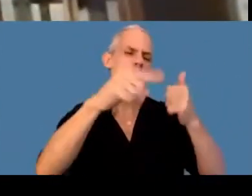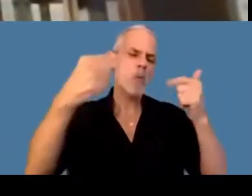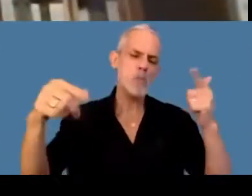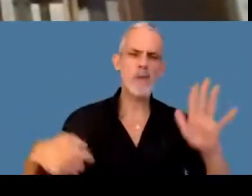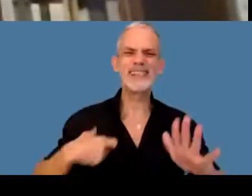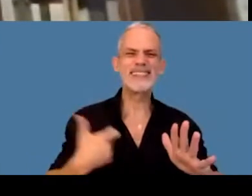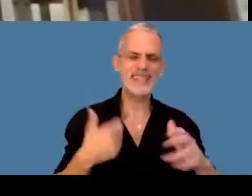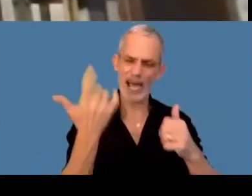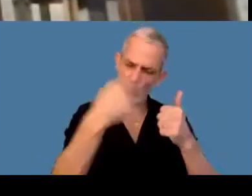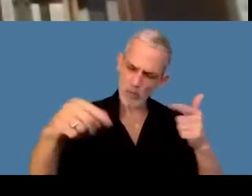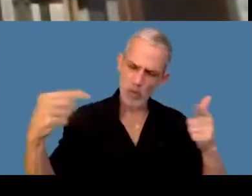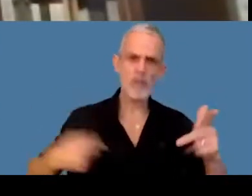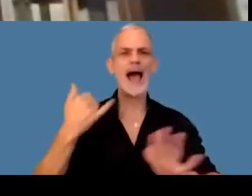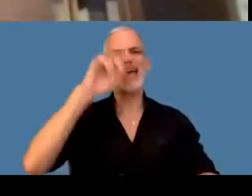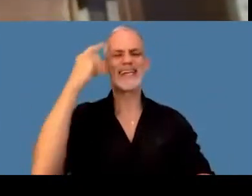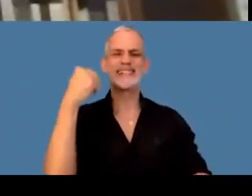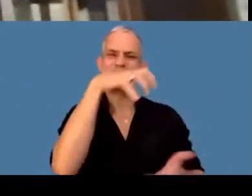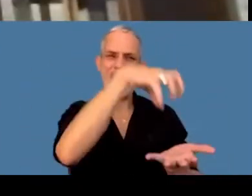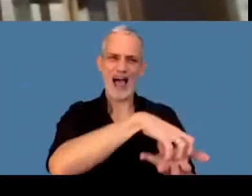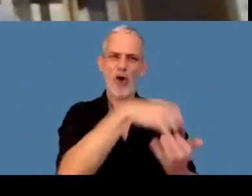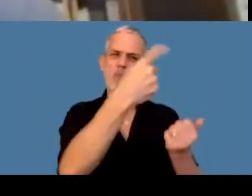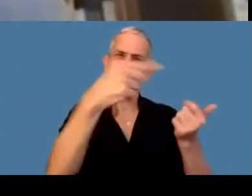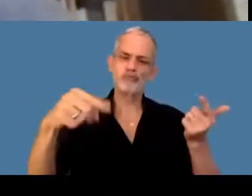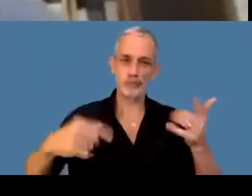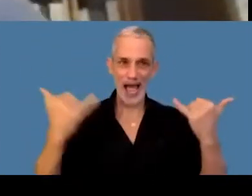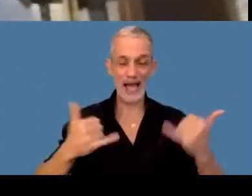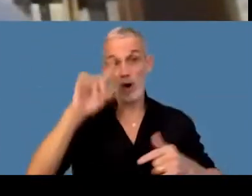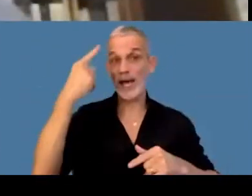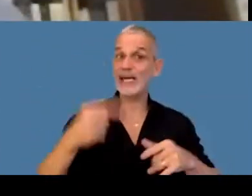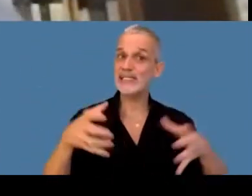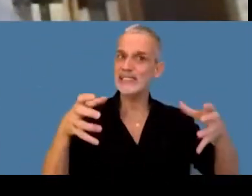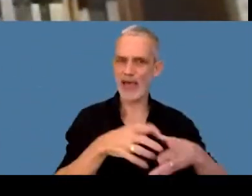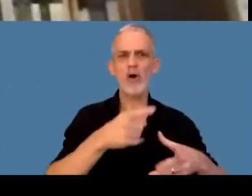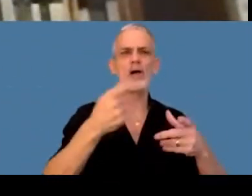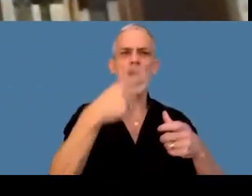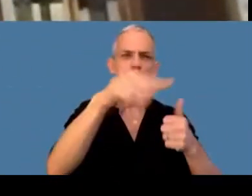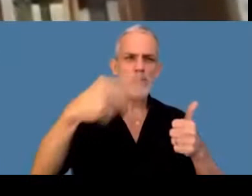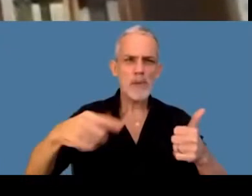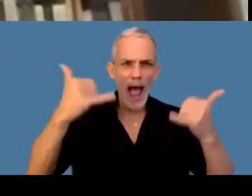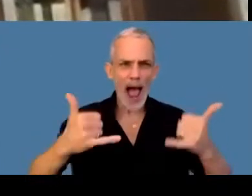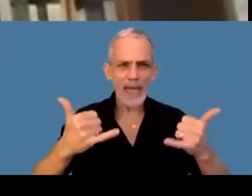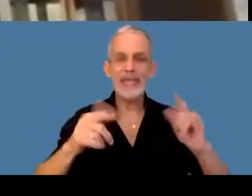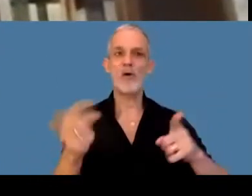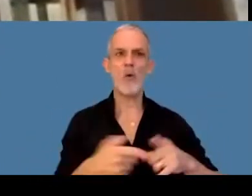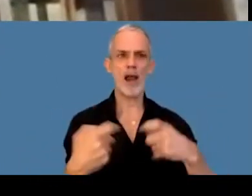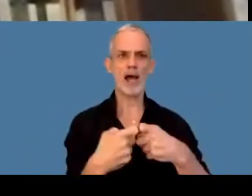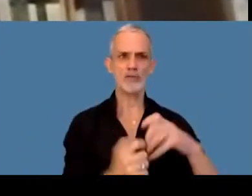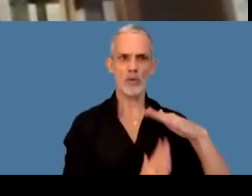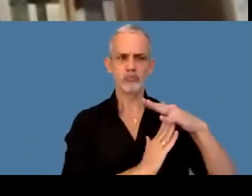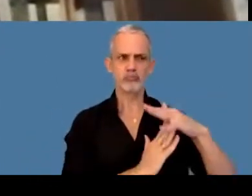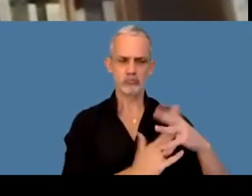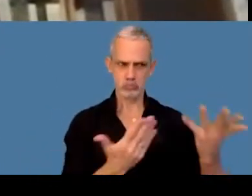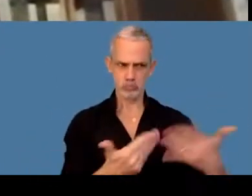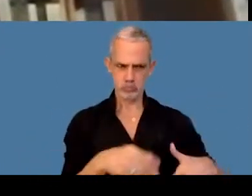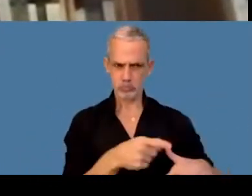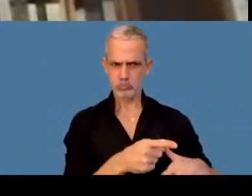en el Estado, pero también en el Estado, más allá de la pluralidad, vemos que cuando hay organizaciones que han logrado